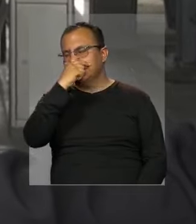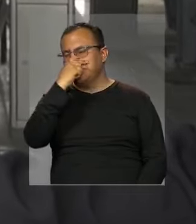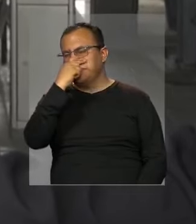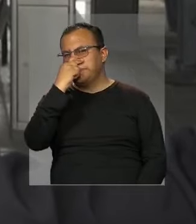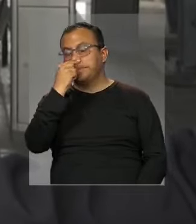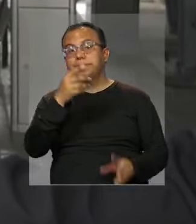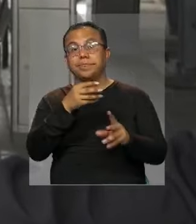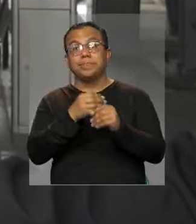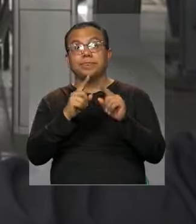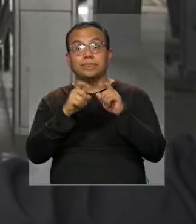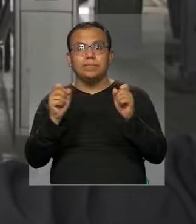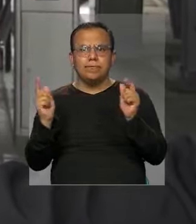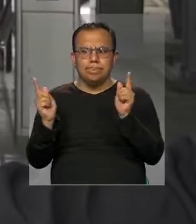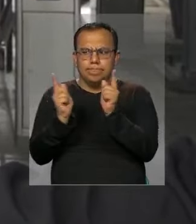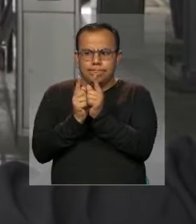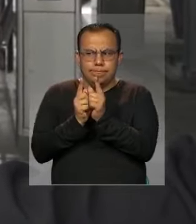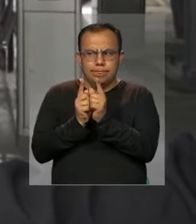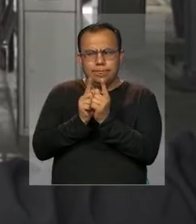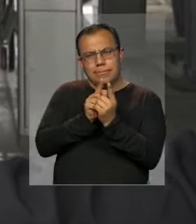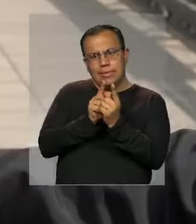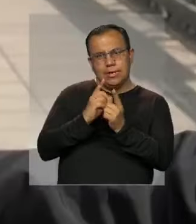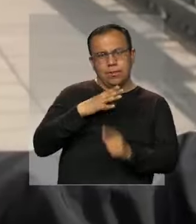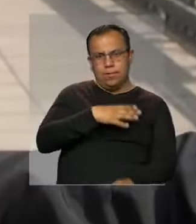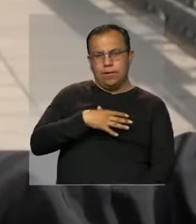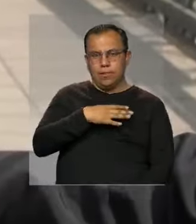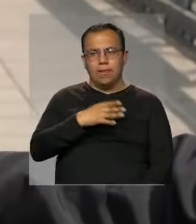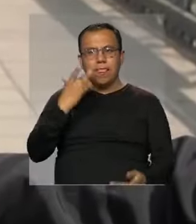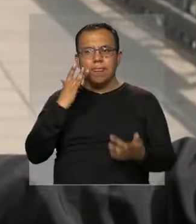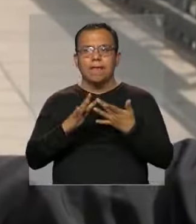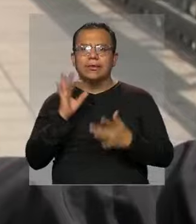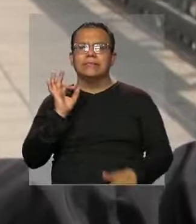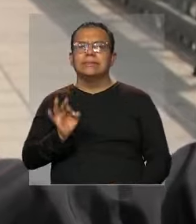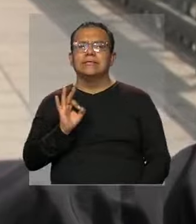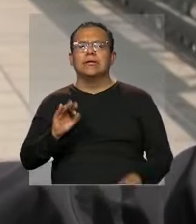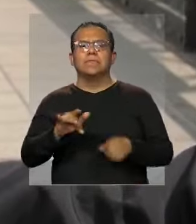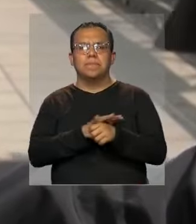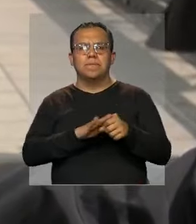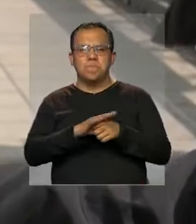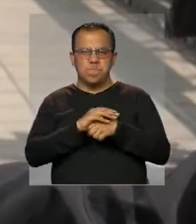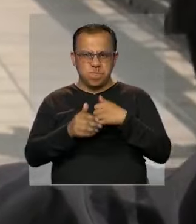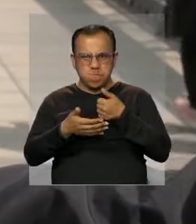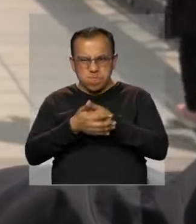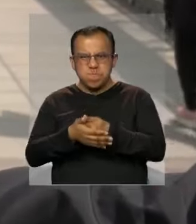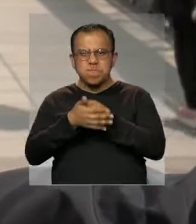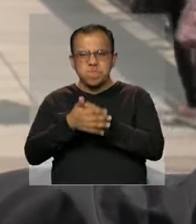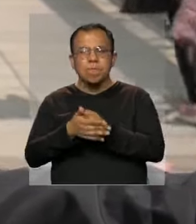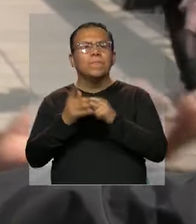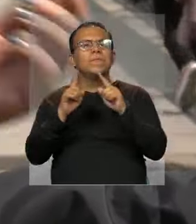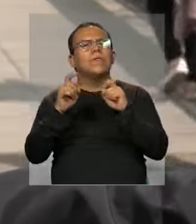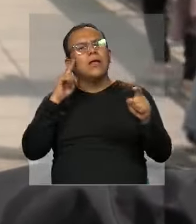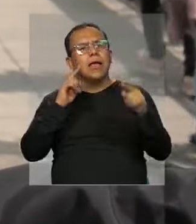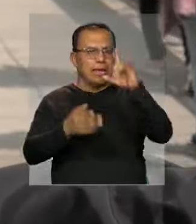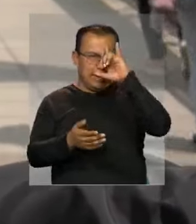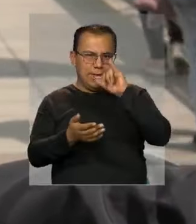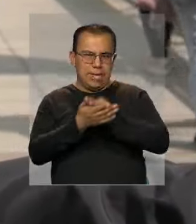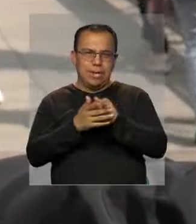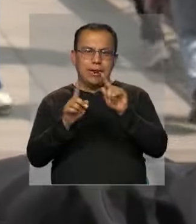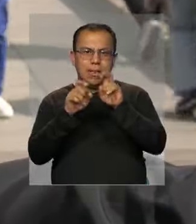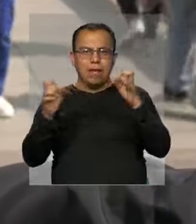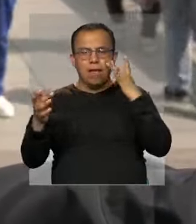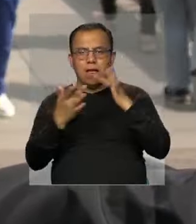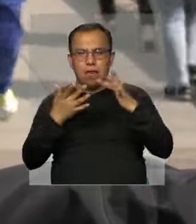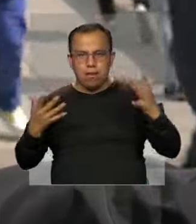veces acercamientos que a uno le incomodan. Siempre van a existir ese tipo de presiones por esas creencias tan marcadas